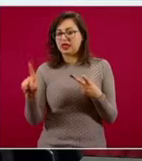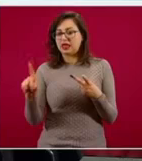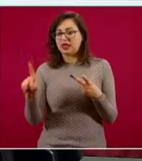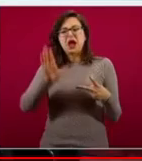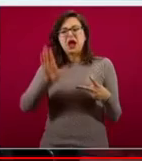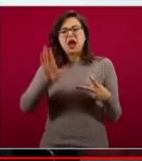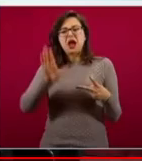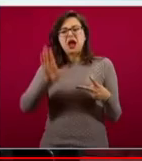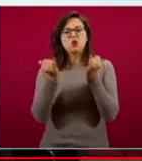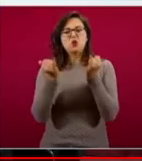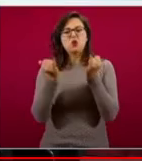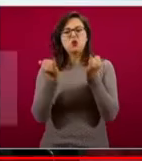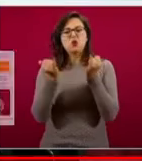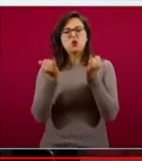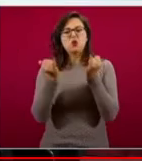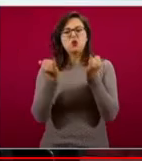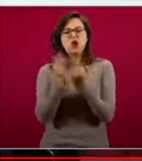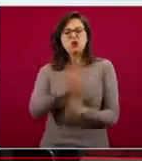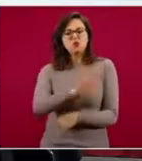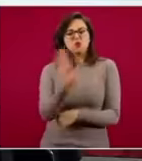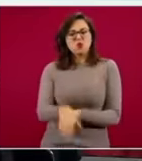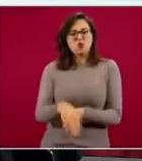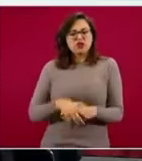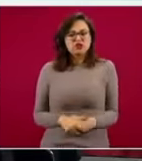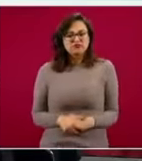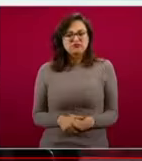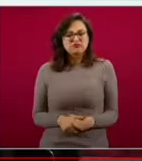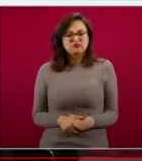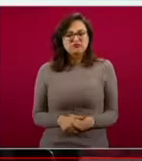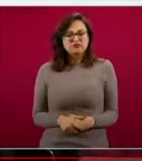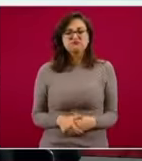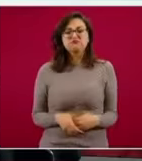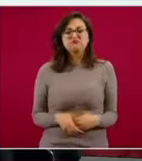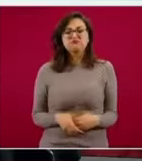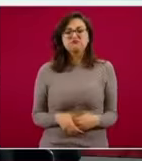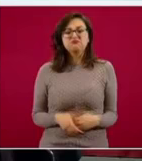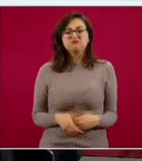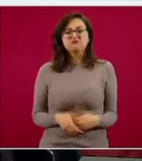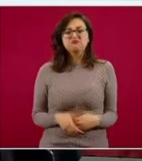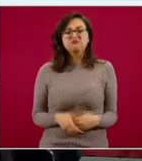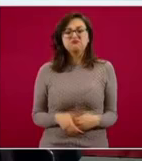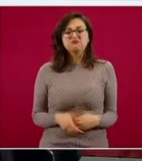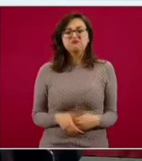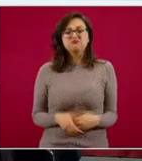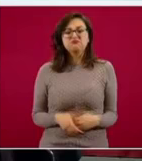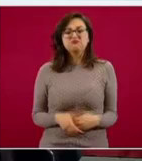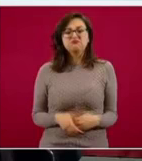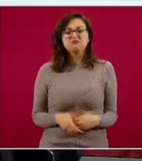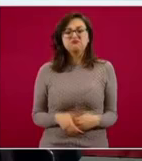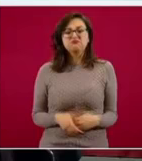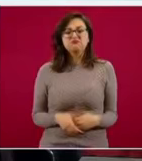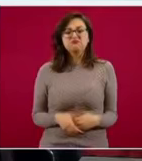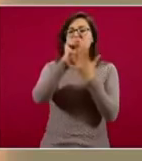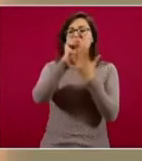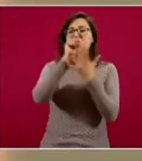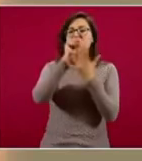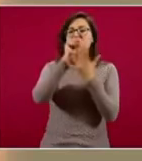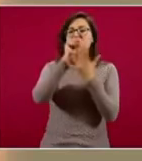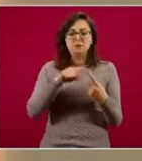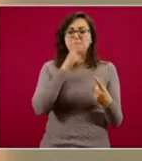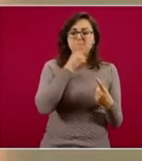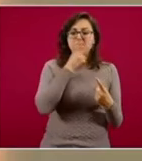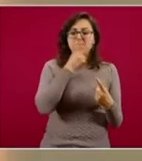mismo. Quizás si uno busca en el diccionario de la Real Academia, son sinónimos: